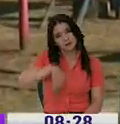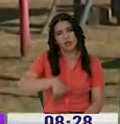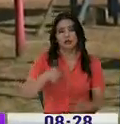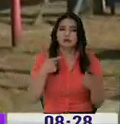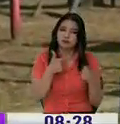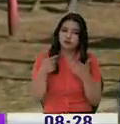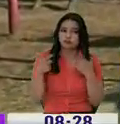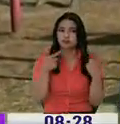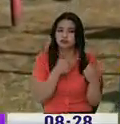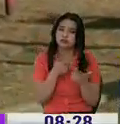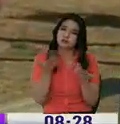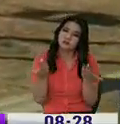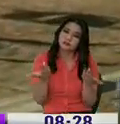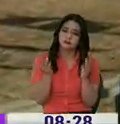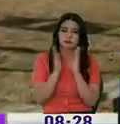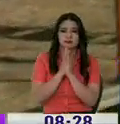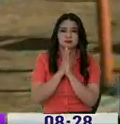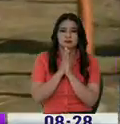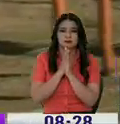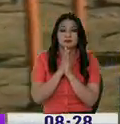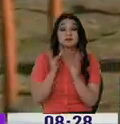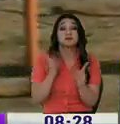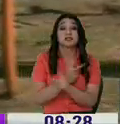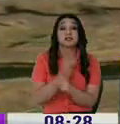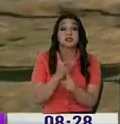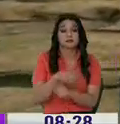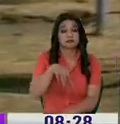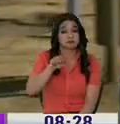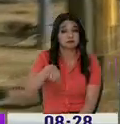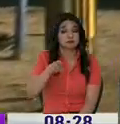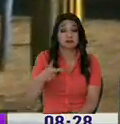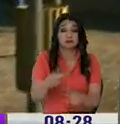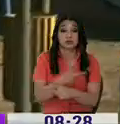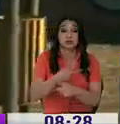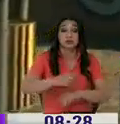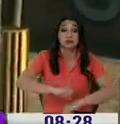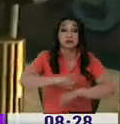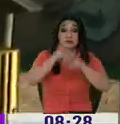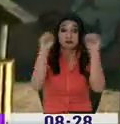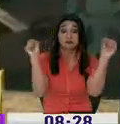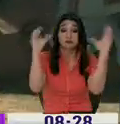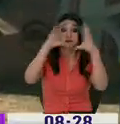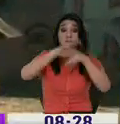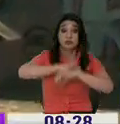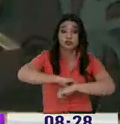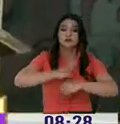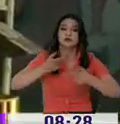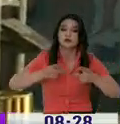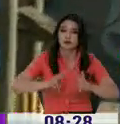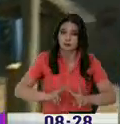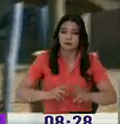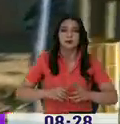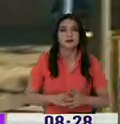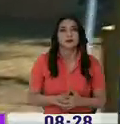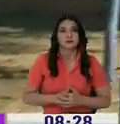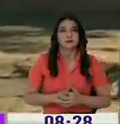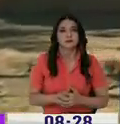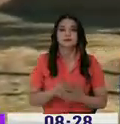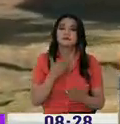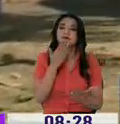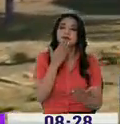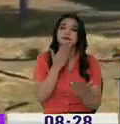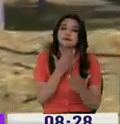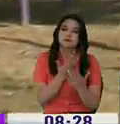vueltas por aquí porque siempre es peligroso en las madrugadas y en la noche que también se sube así le agradezco bastante